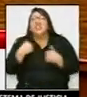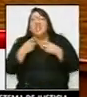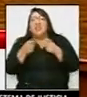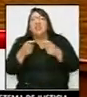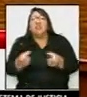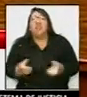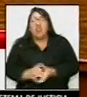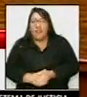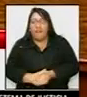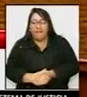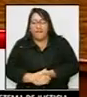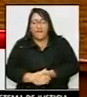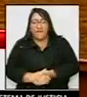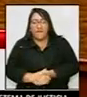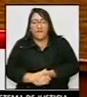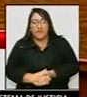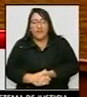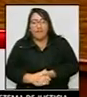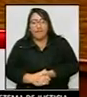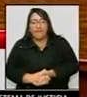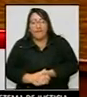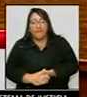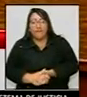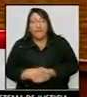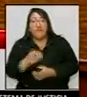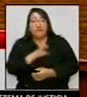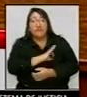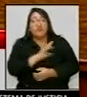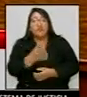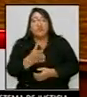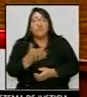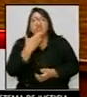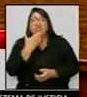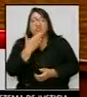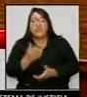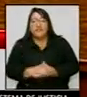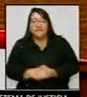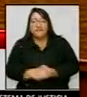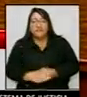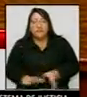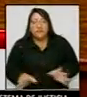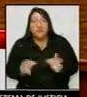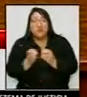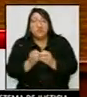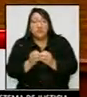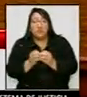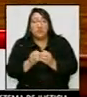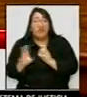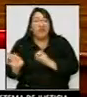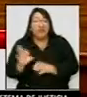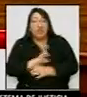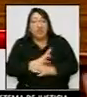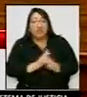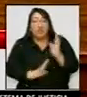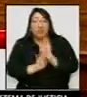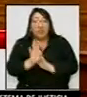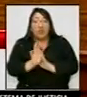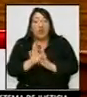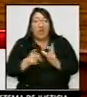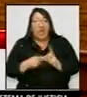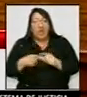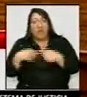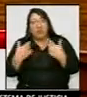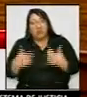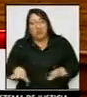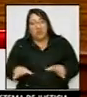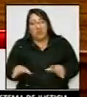controlar al señor fiscal de la Nación? Es la Junta de Fiscales Supremos. Y actualmente,